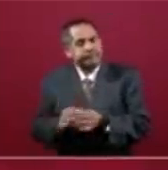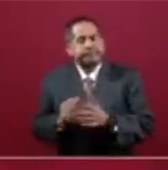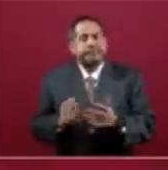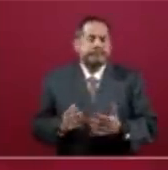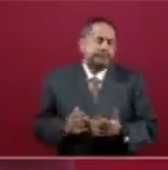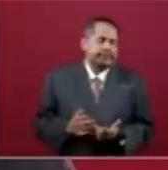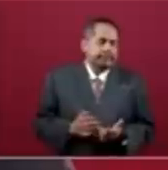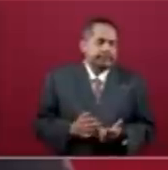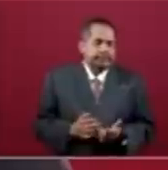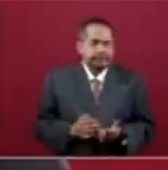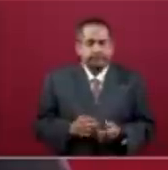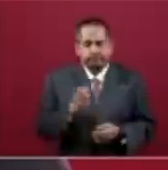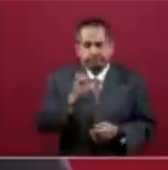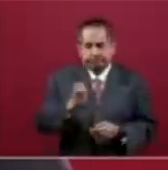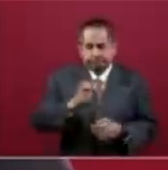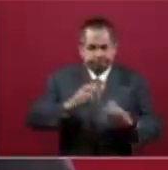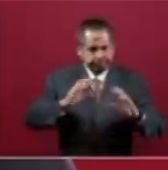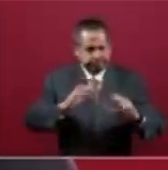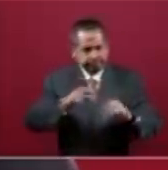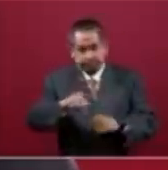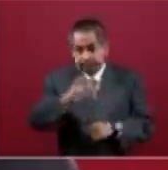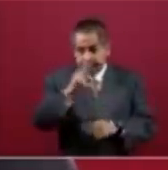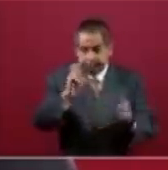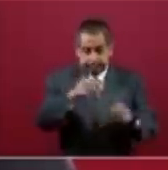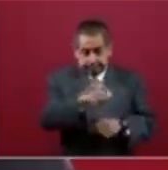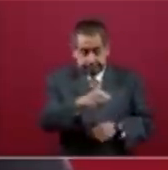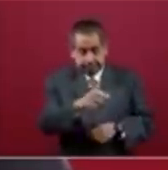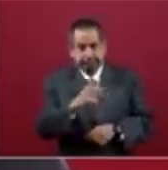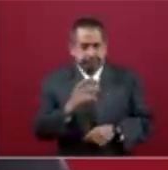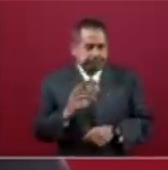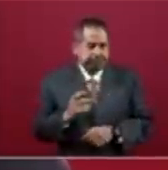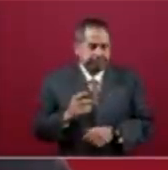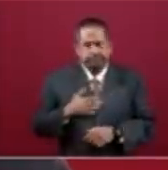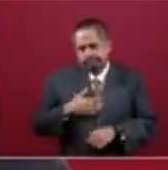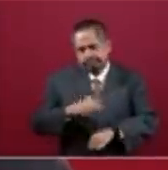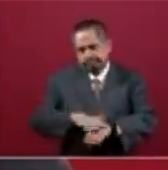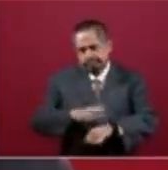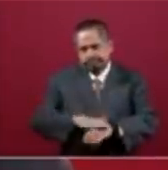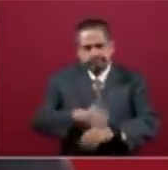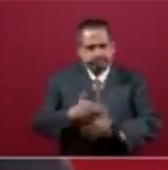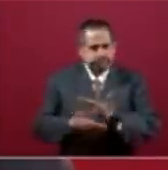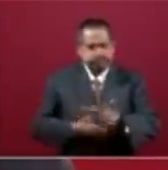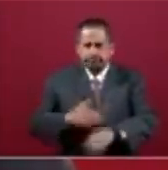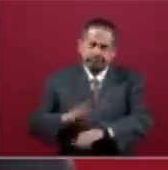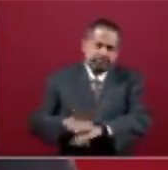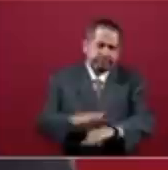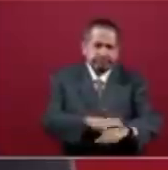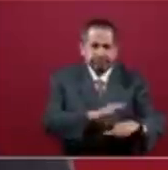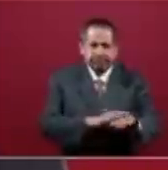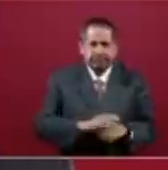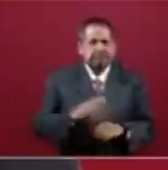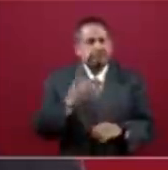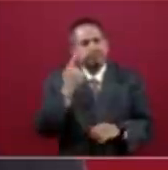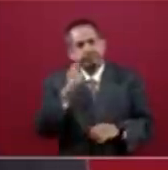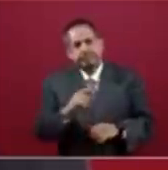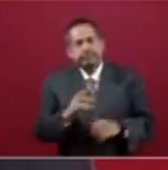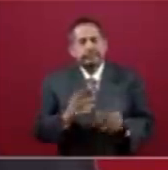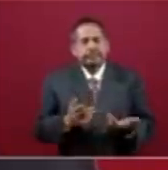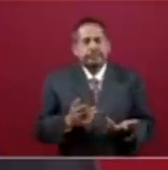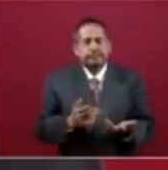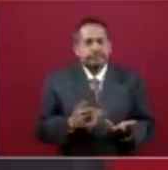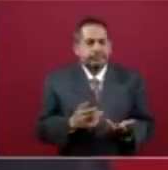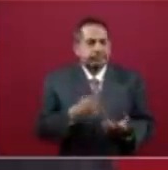este tema, ¿sí? Yo hago ese llamado para que no se dé